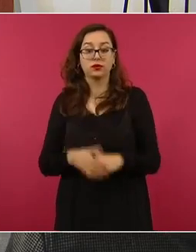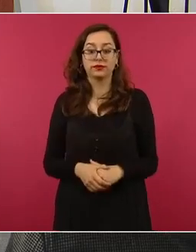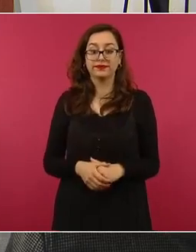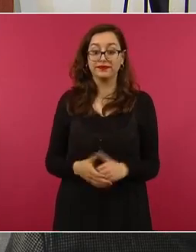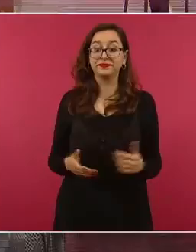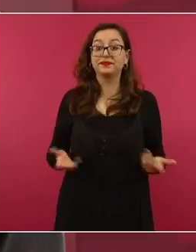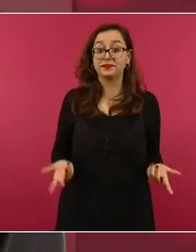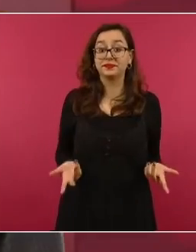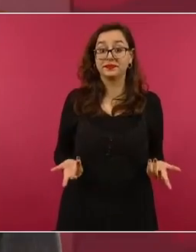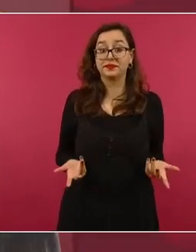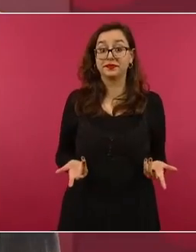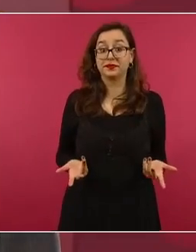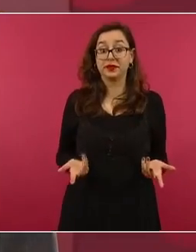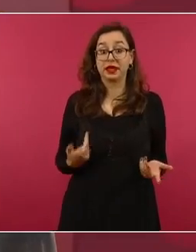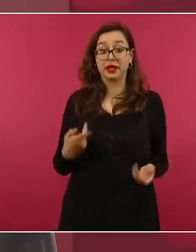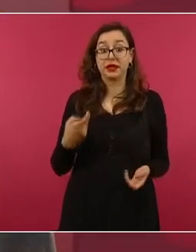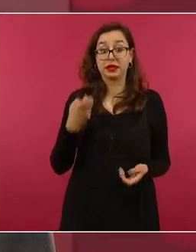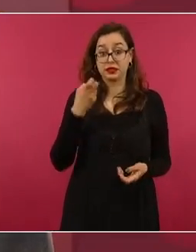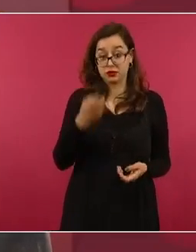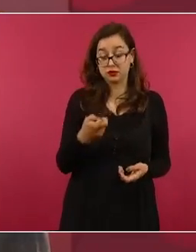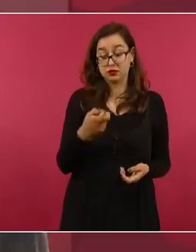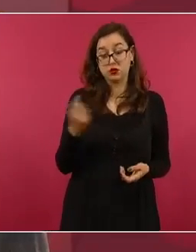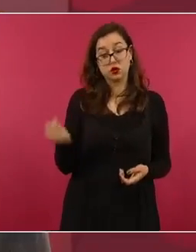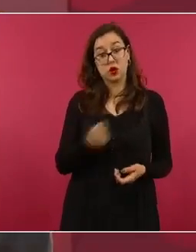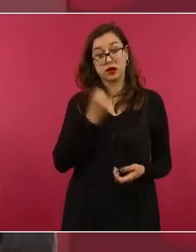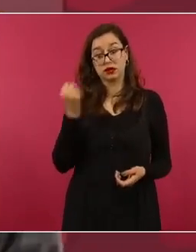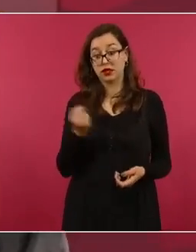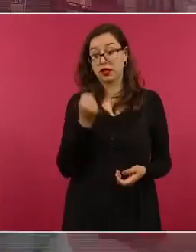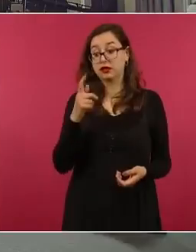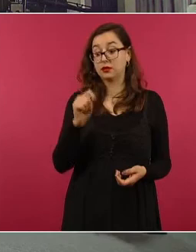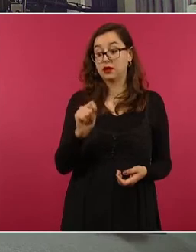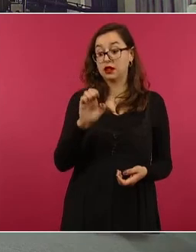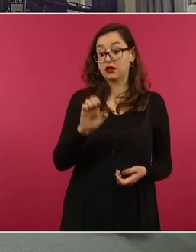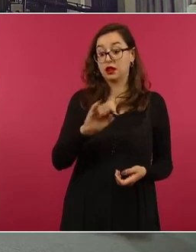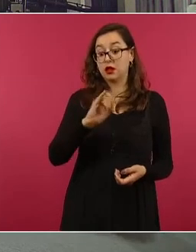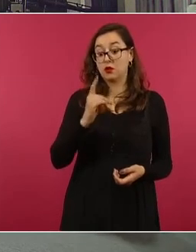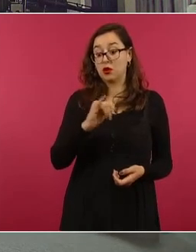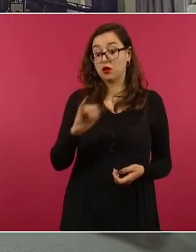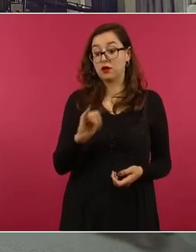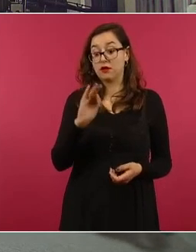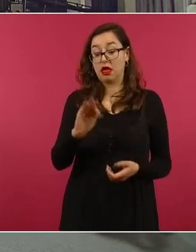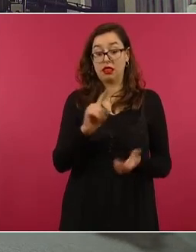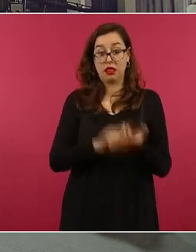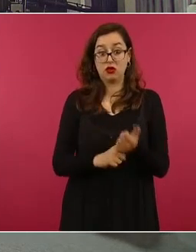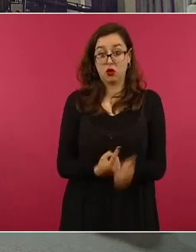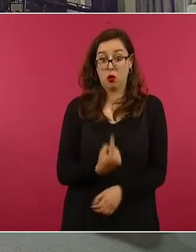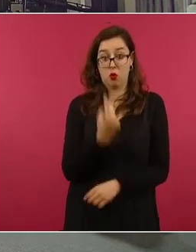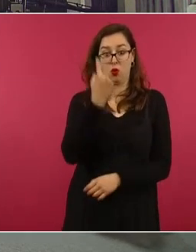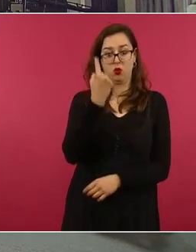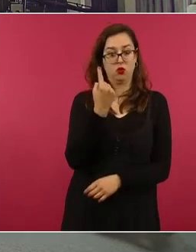este tribunal no es un agente, sino son… ¿Cuántos miembros son? Siete.